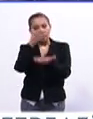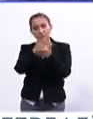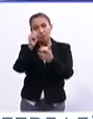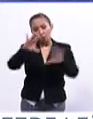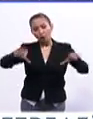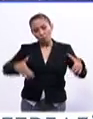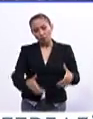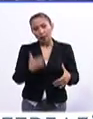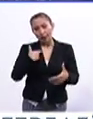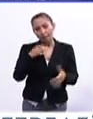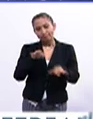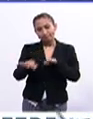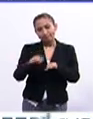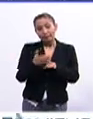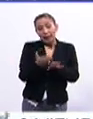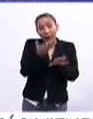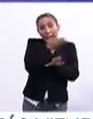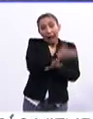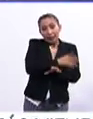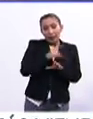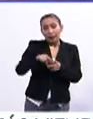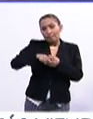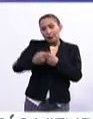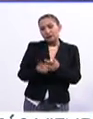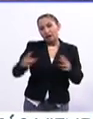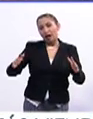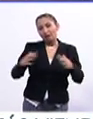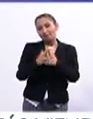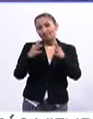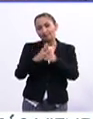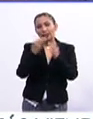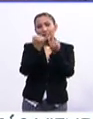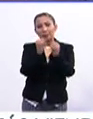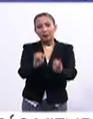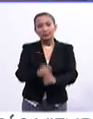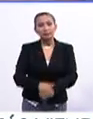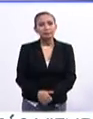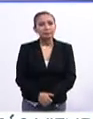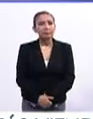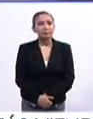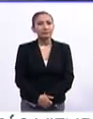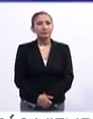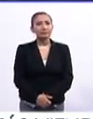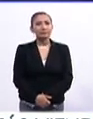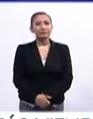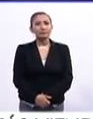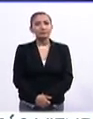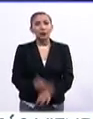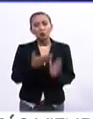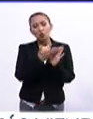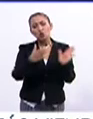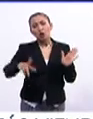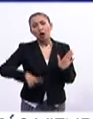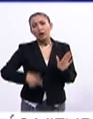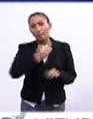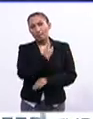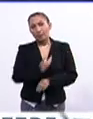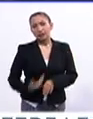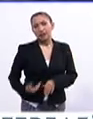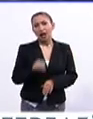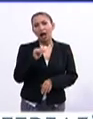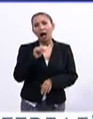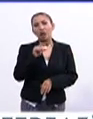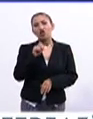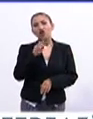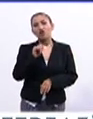esta comunidad, poco antes del estallido de la Guerra de Independencia. Fue durante el gobierno del presidente